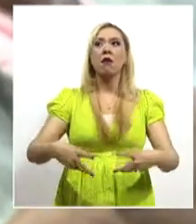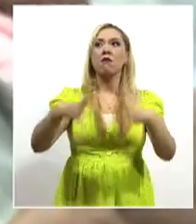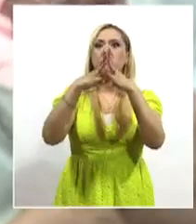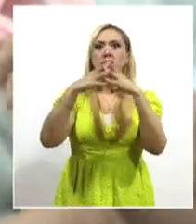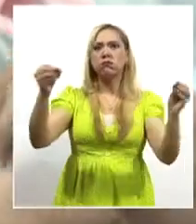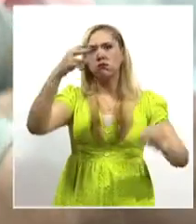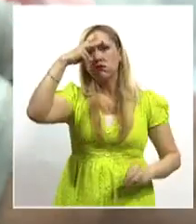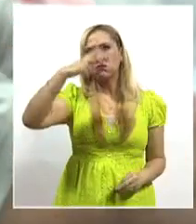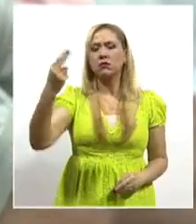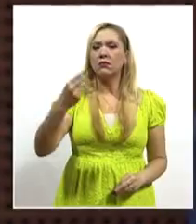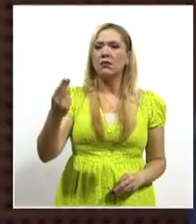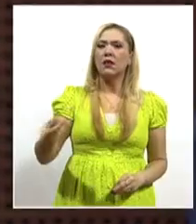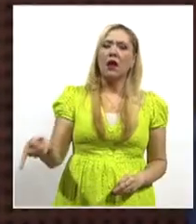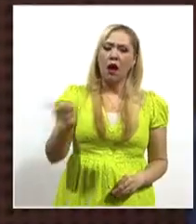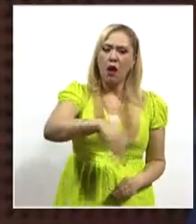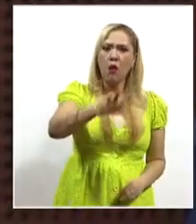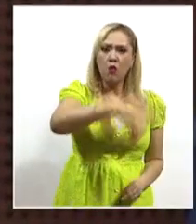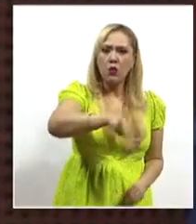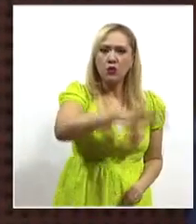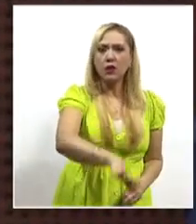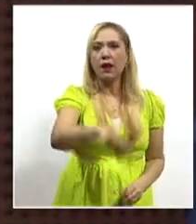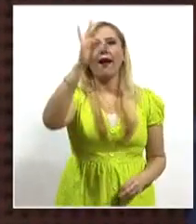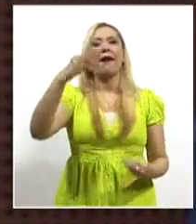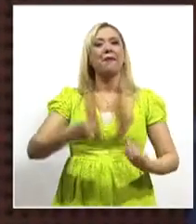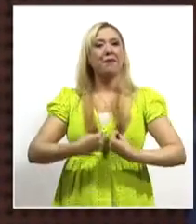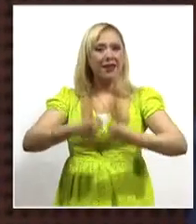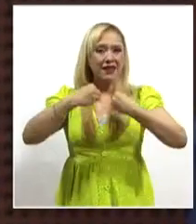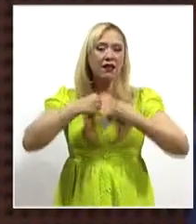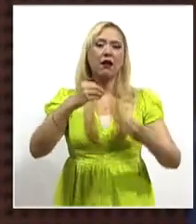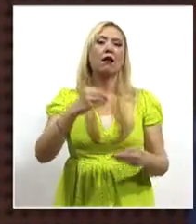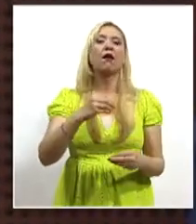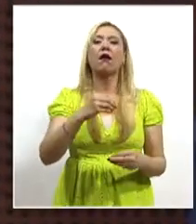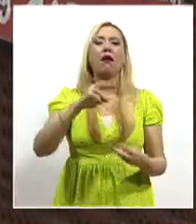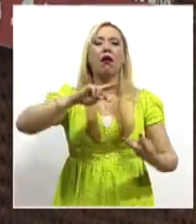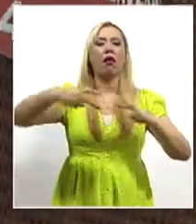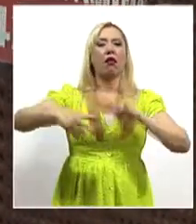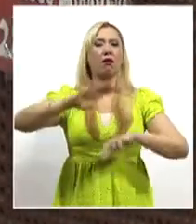en México de ser buscadas con vida, y también mencionó el amparo en revisión